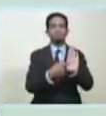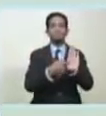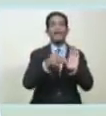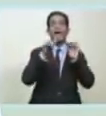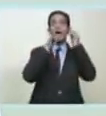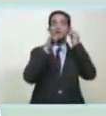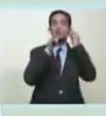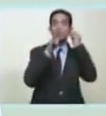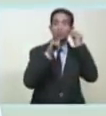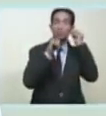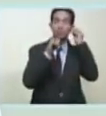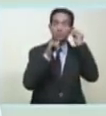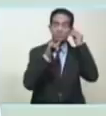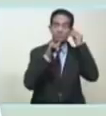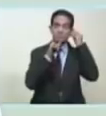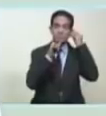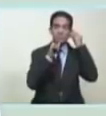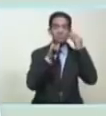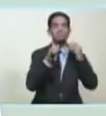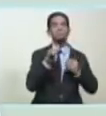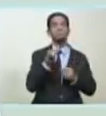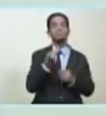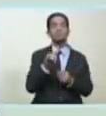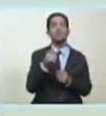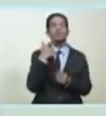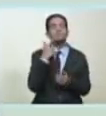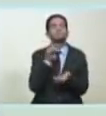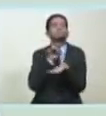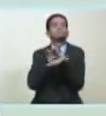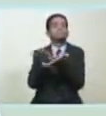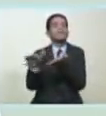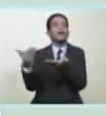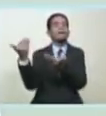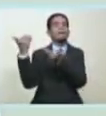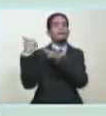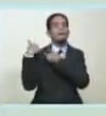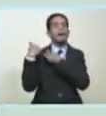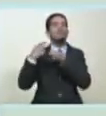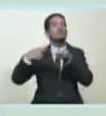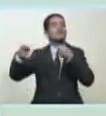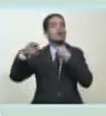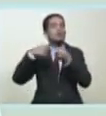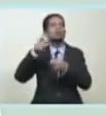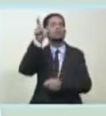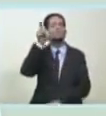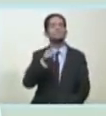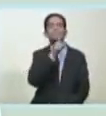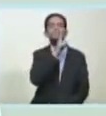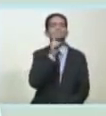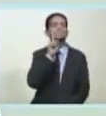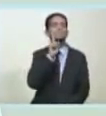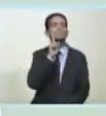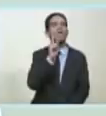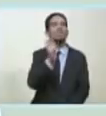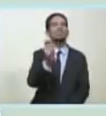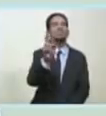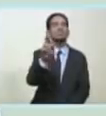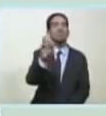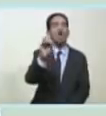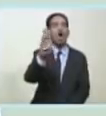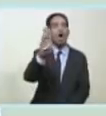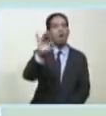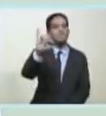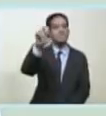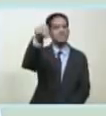su retiro en 48 horas del encargado de negocios de Estados Unidos de Norteamérica, el señor Thor Robinson, y del jefe